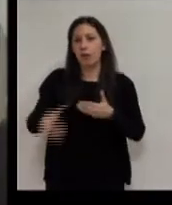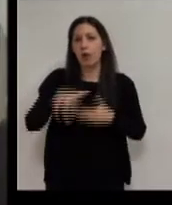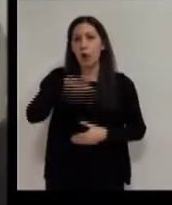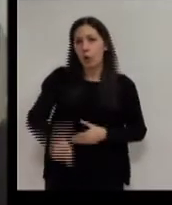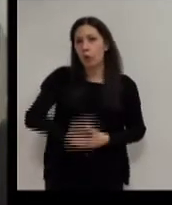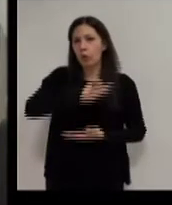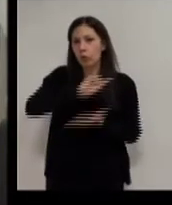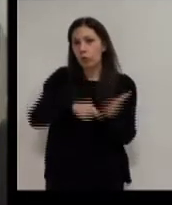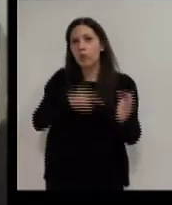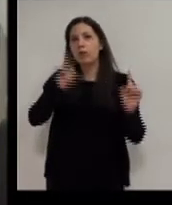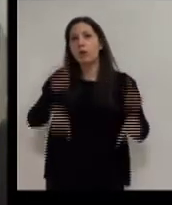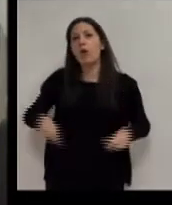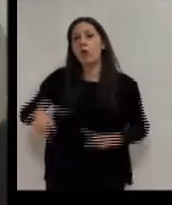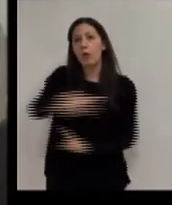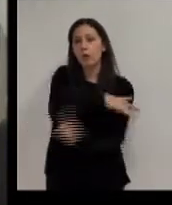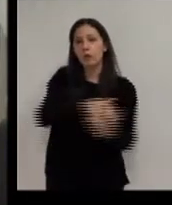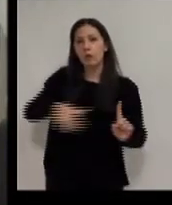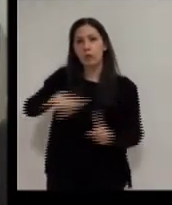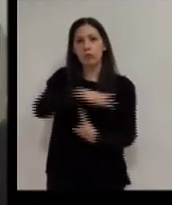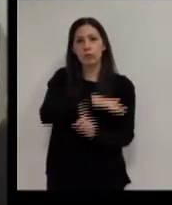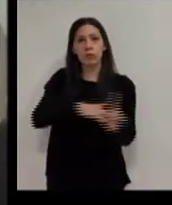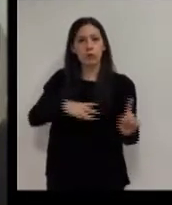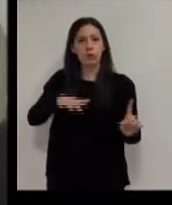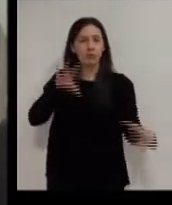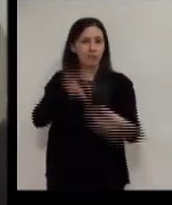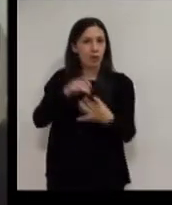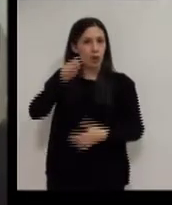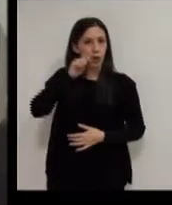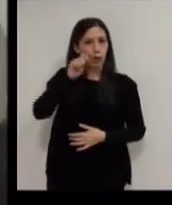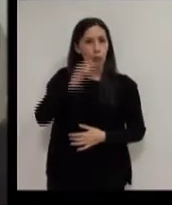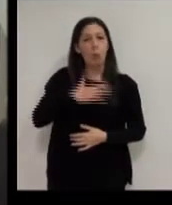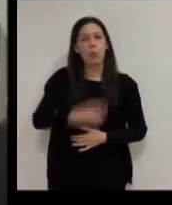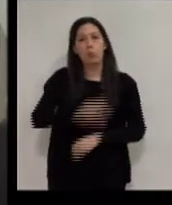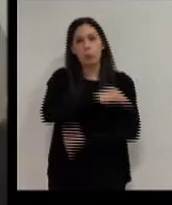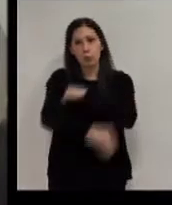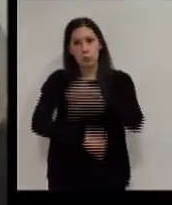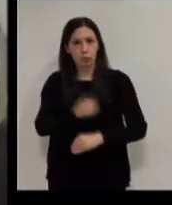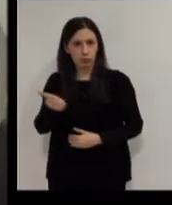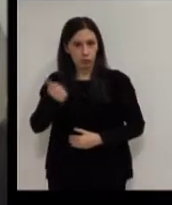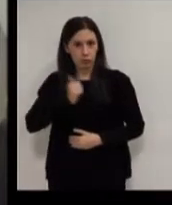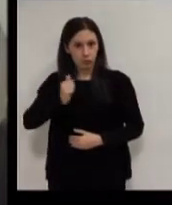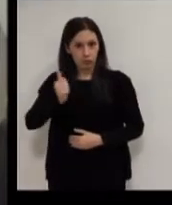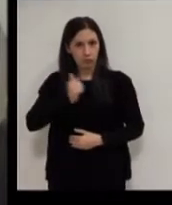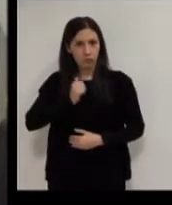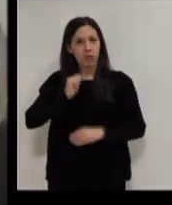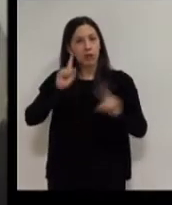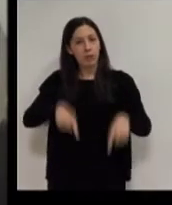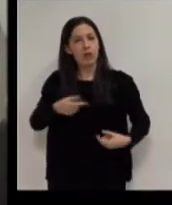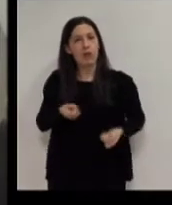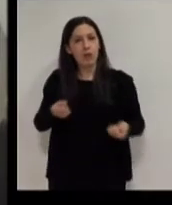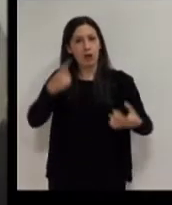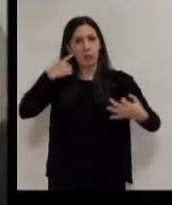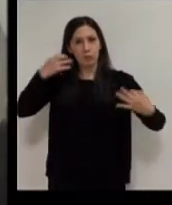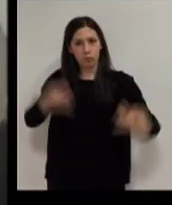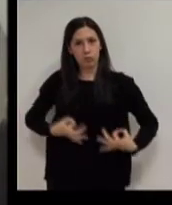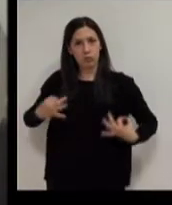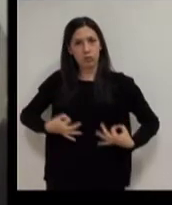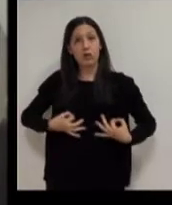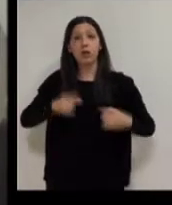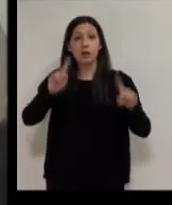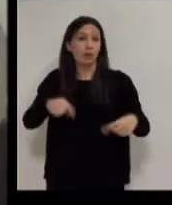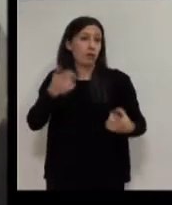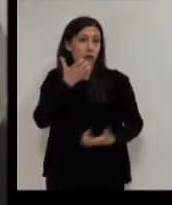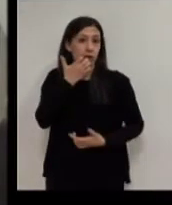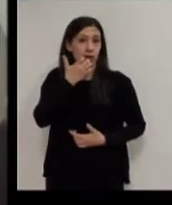a la hora de que los entornos turísticos sean utilizables y sean seguros, o a la hora de